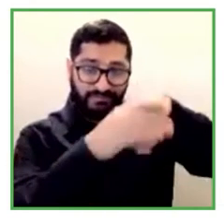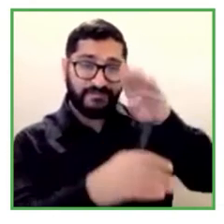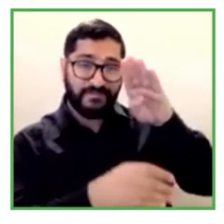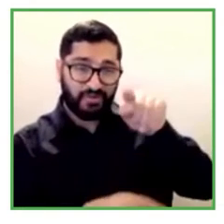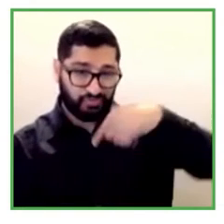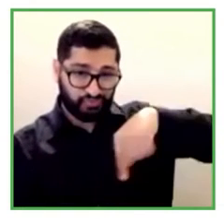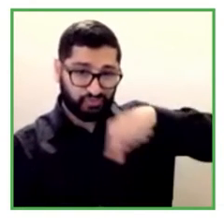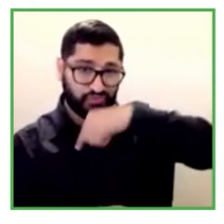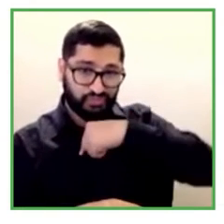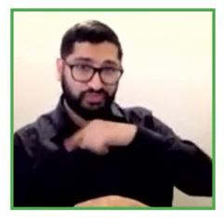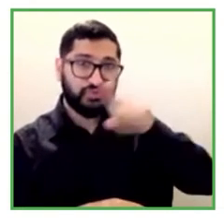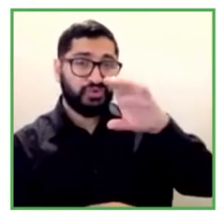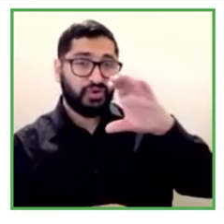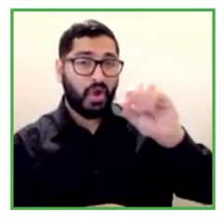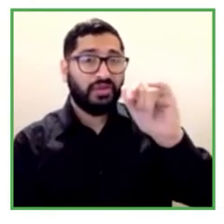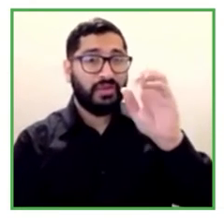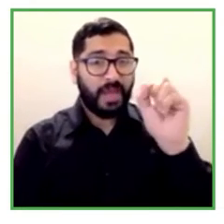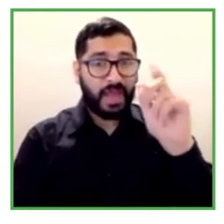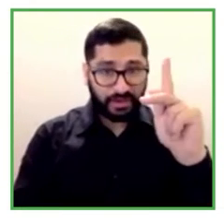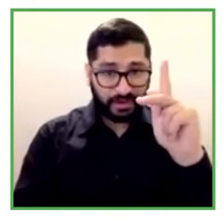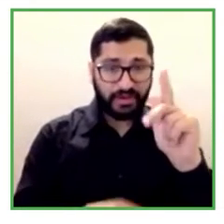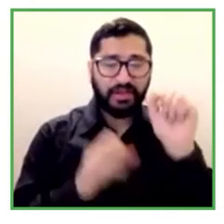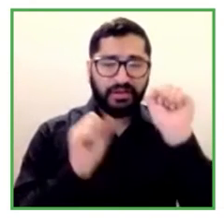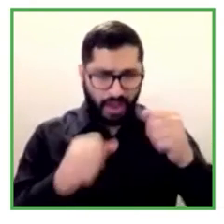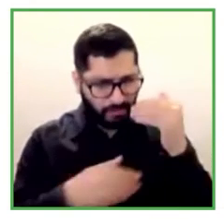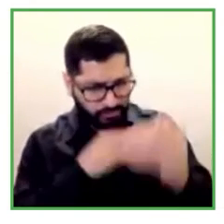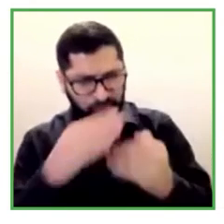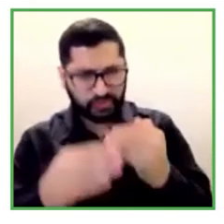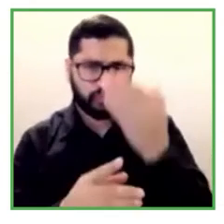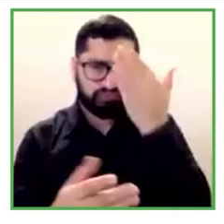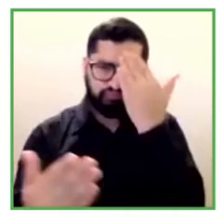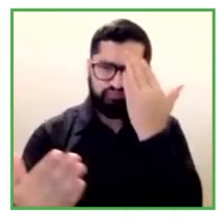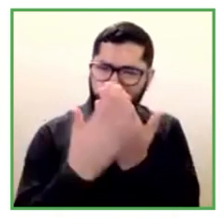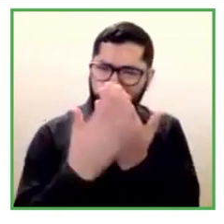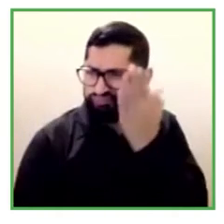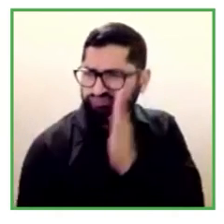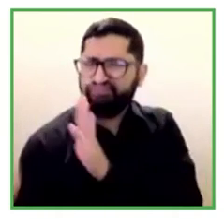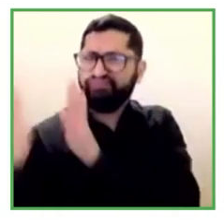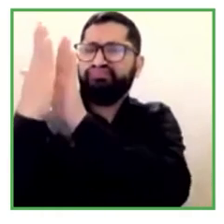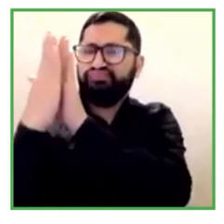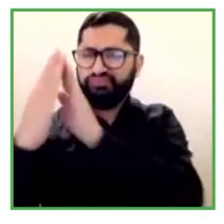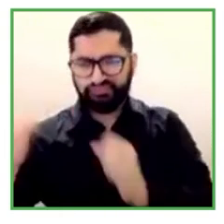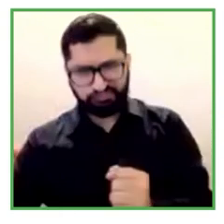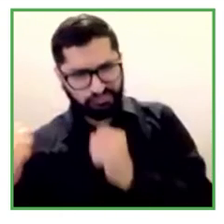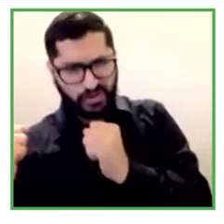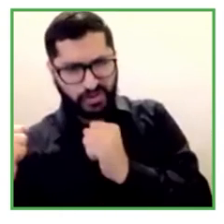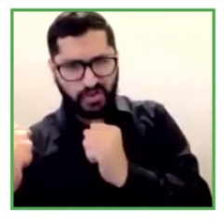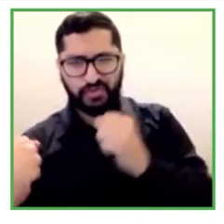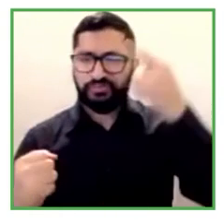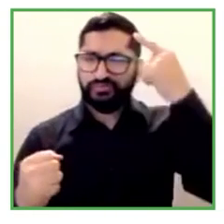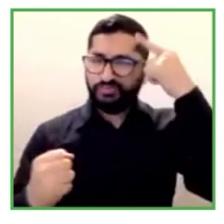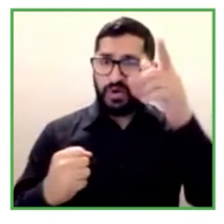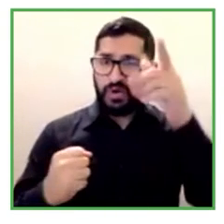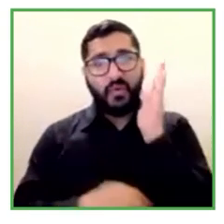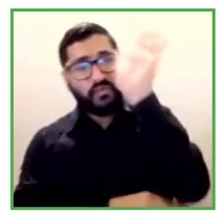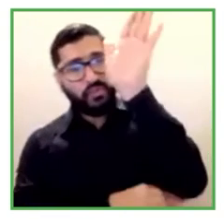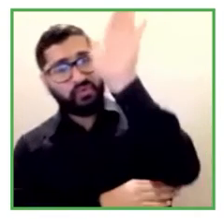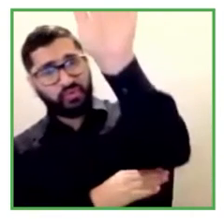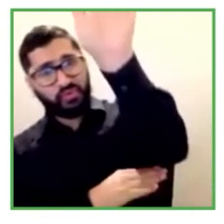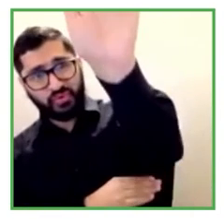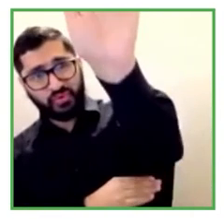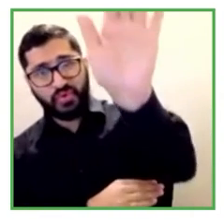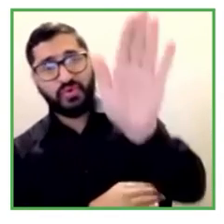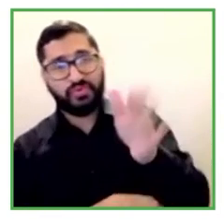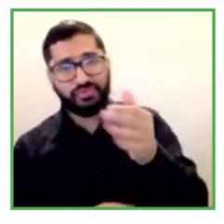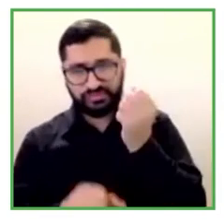Y dentro de esos procesos, yo creo que en el futuro la flexibilidad laboral va a ser y está siendo fundamental. En el